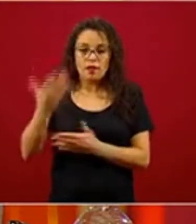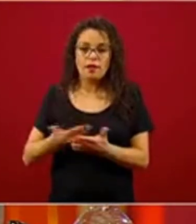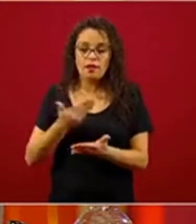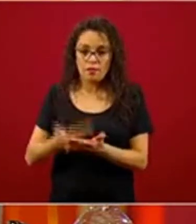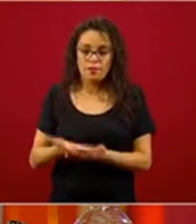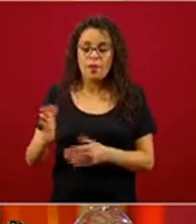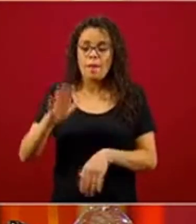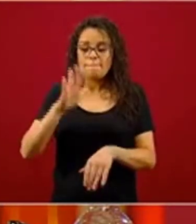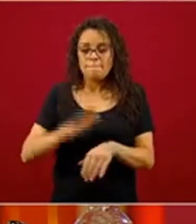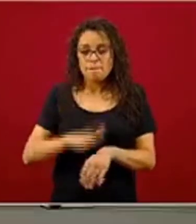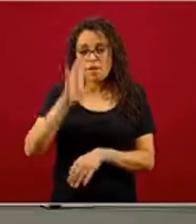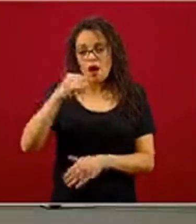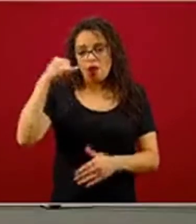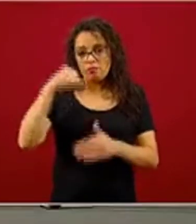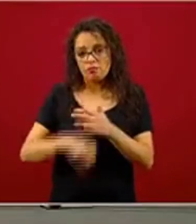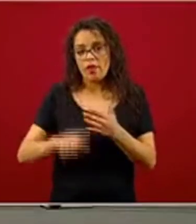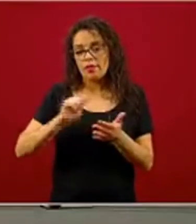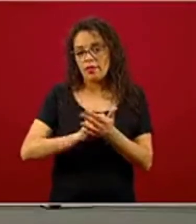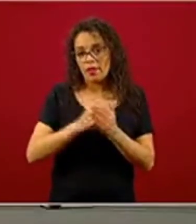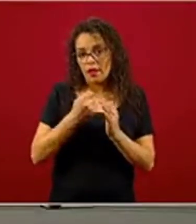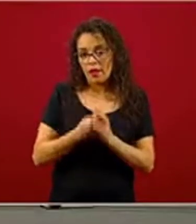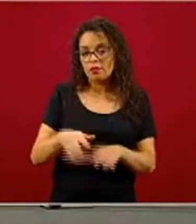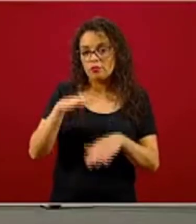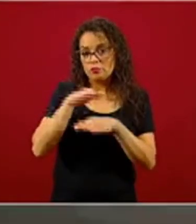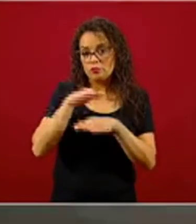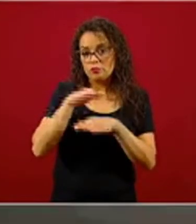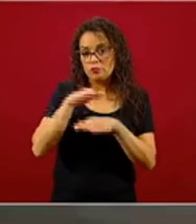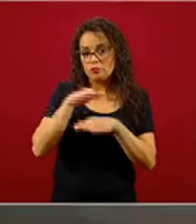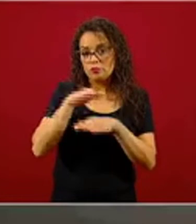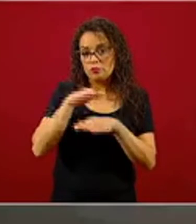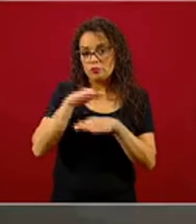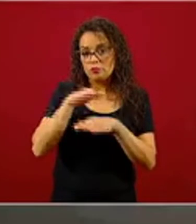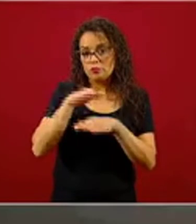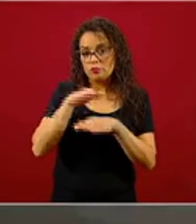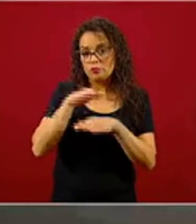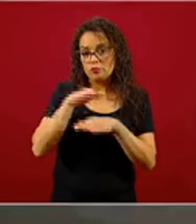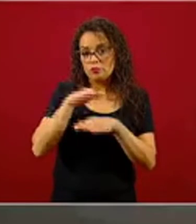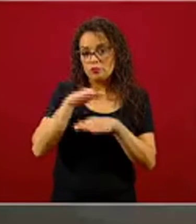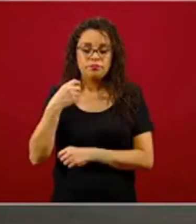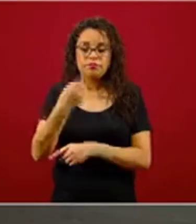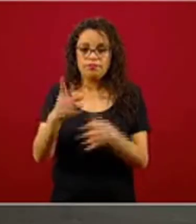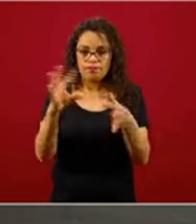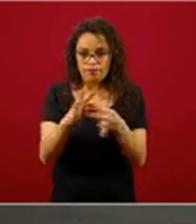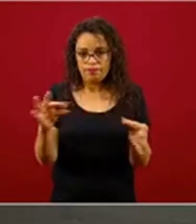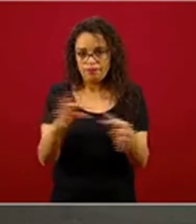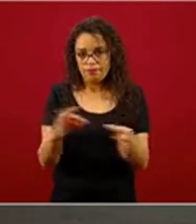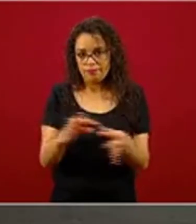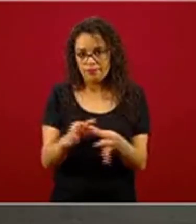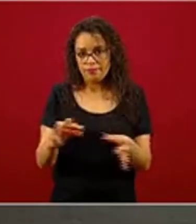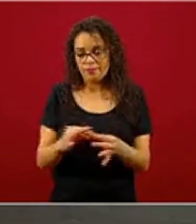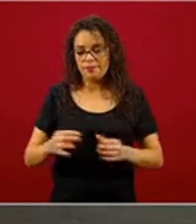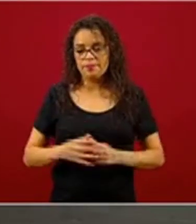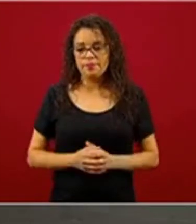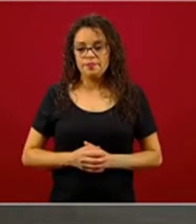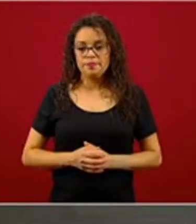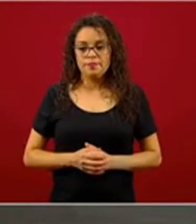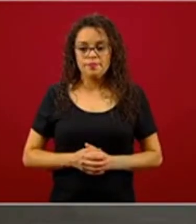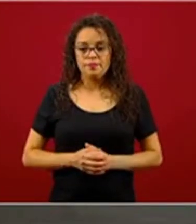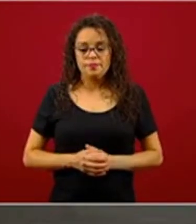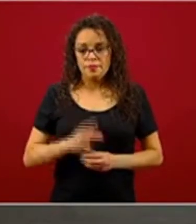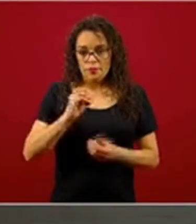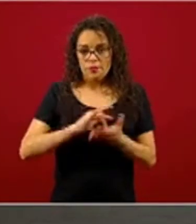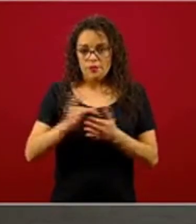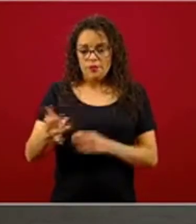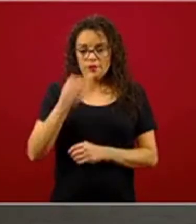que iremos presentando aquí en la sesión. Perfecto, muchas gracias. Bianca, y usted, y allá usted que no